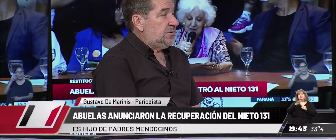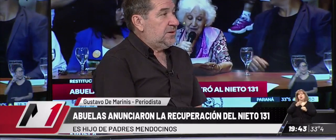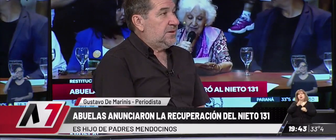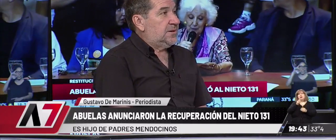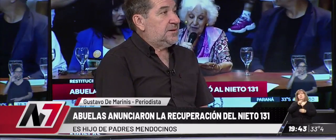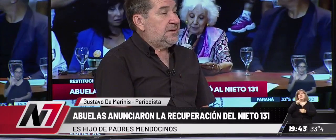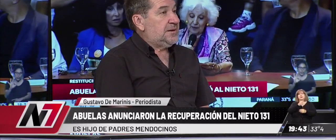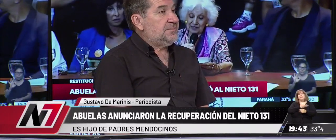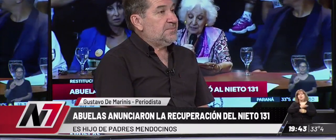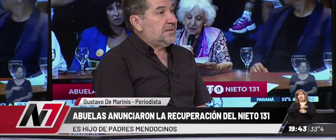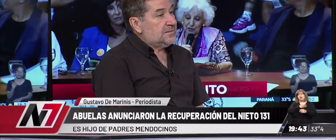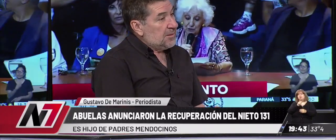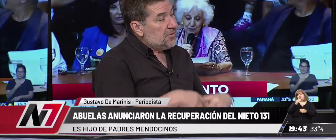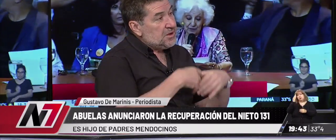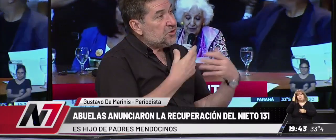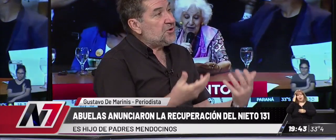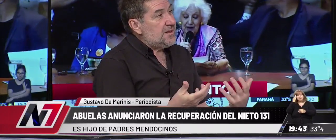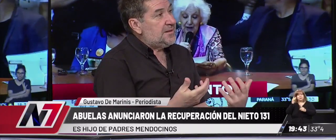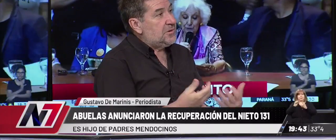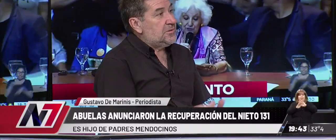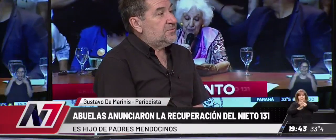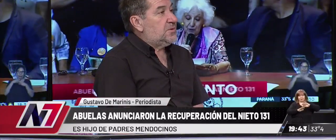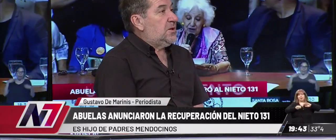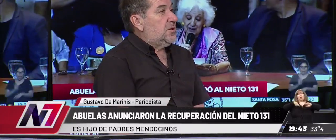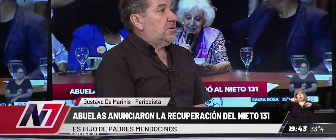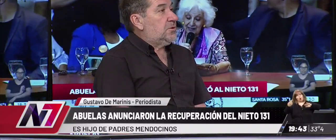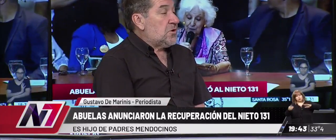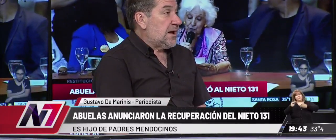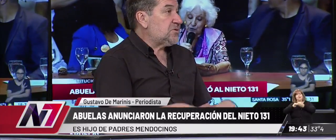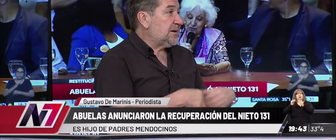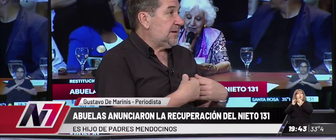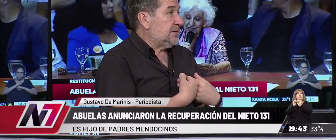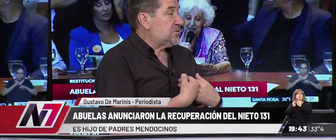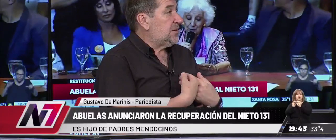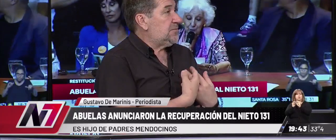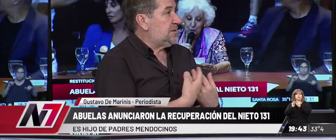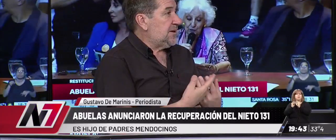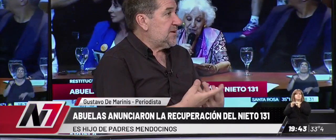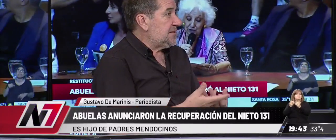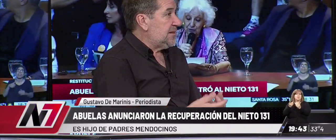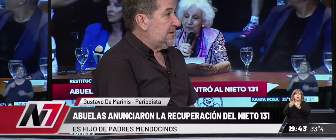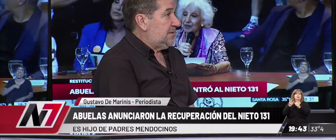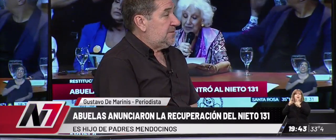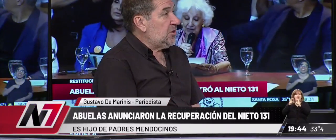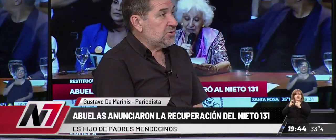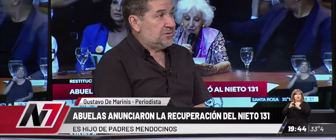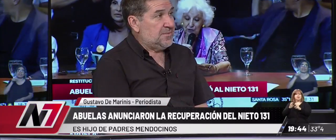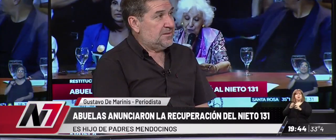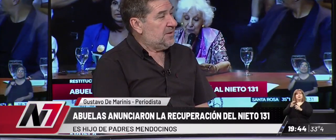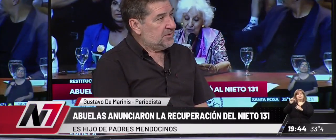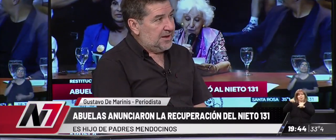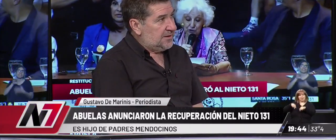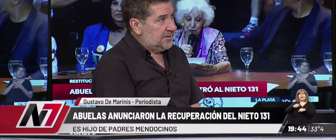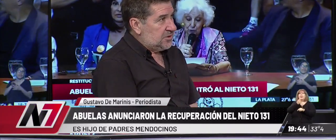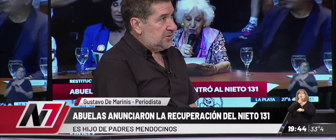marzo. Y después viene otro grande con causas que no se investigaron antes, del D2 también,